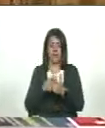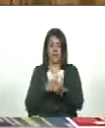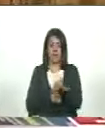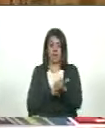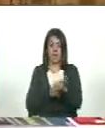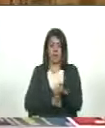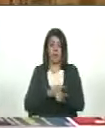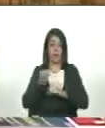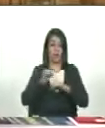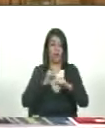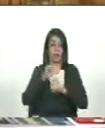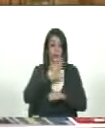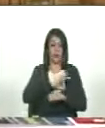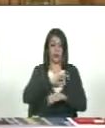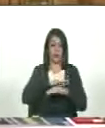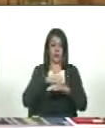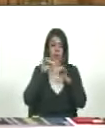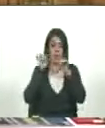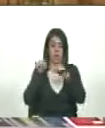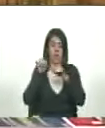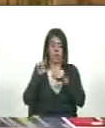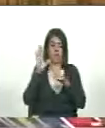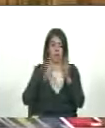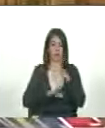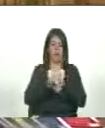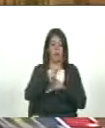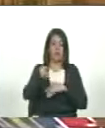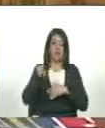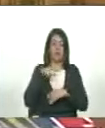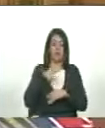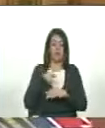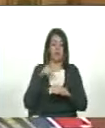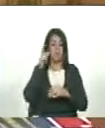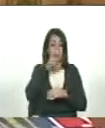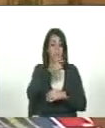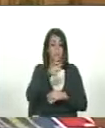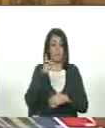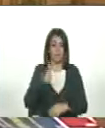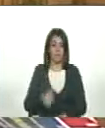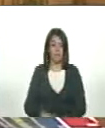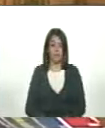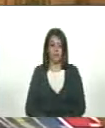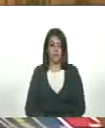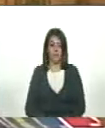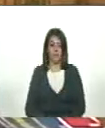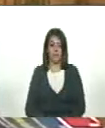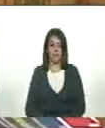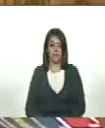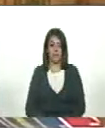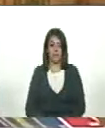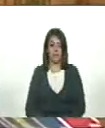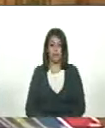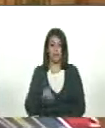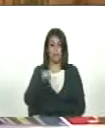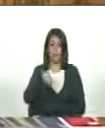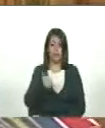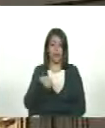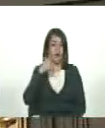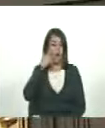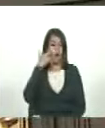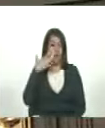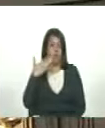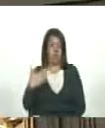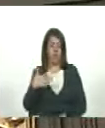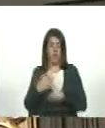movimientos sociales. Porque viene de allí, viene de ustedes, viene del seno del pueblo, donde la